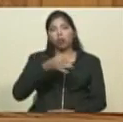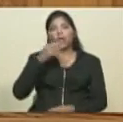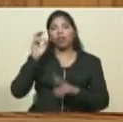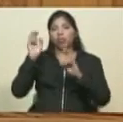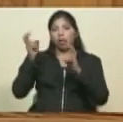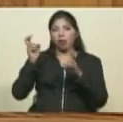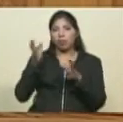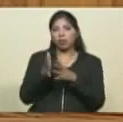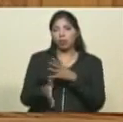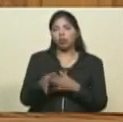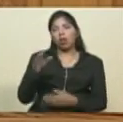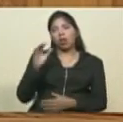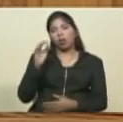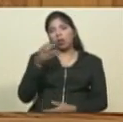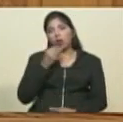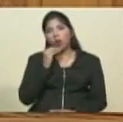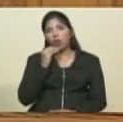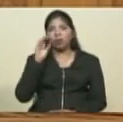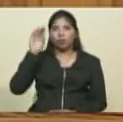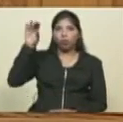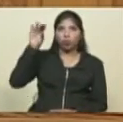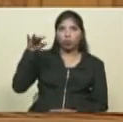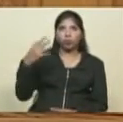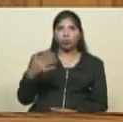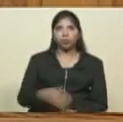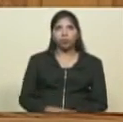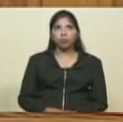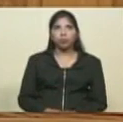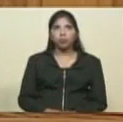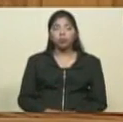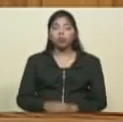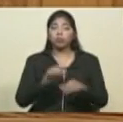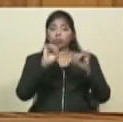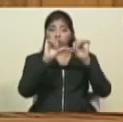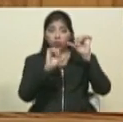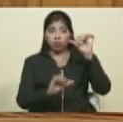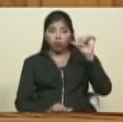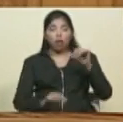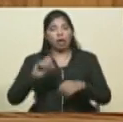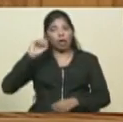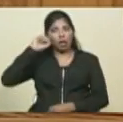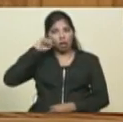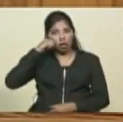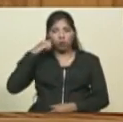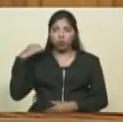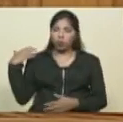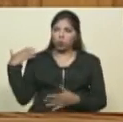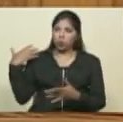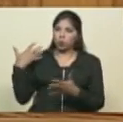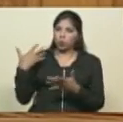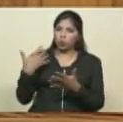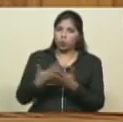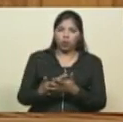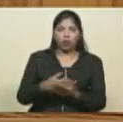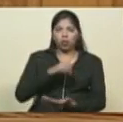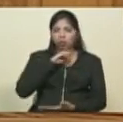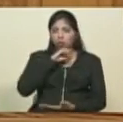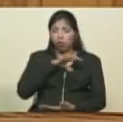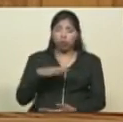Durante su exposición, el ministro recordó el carácter luchador de la juventud venezolana durante la